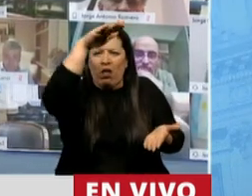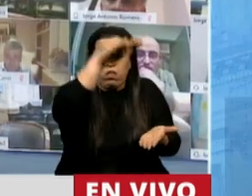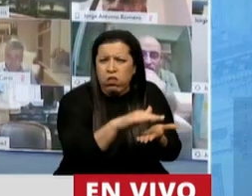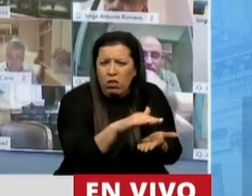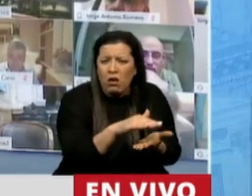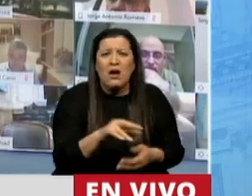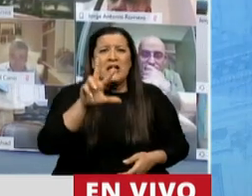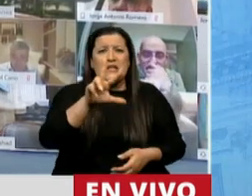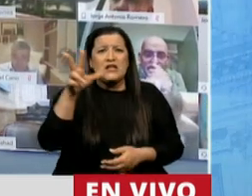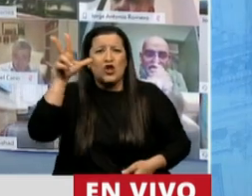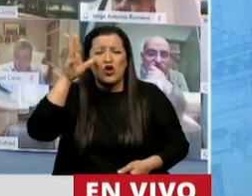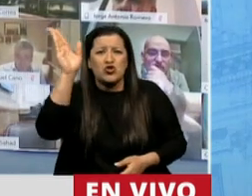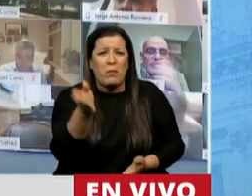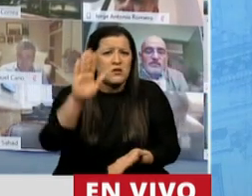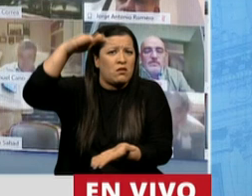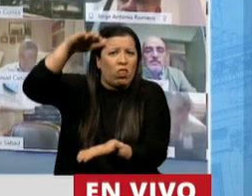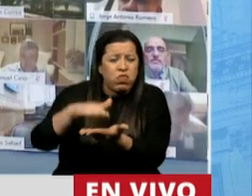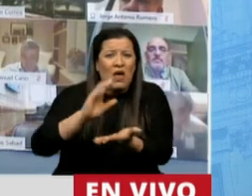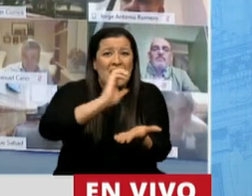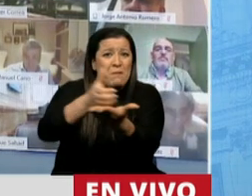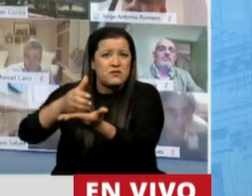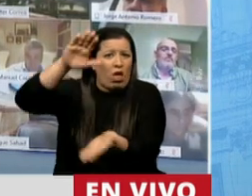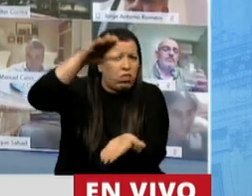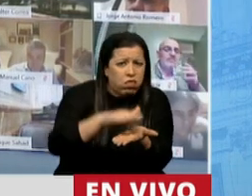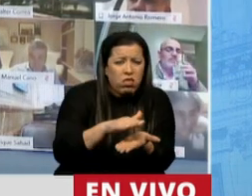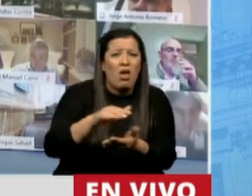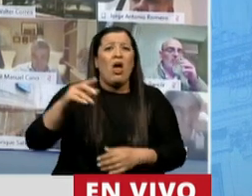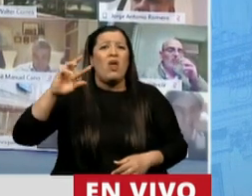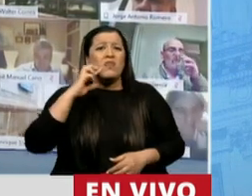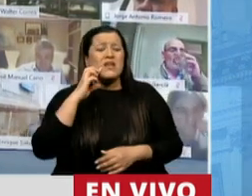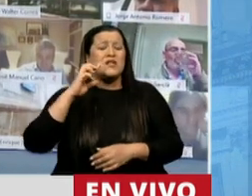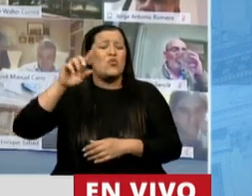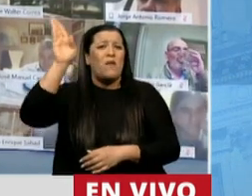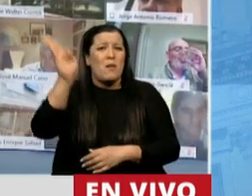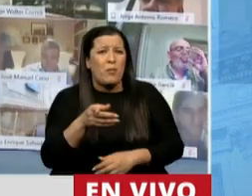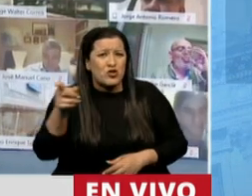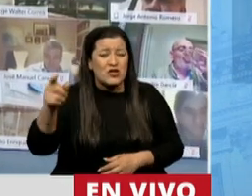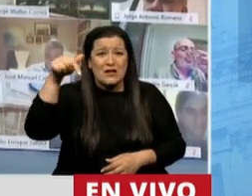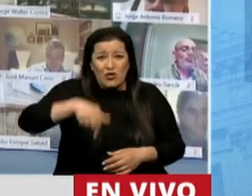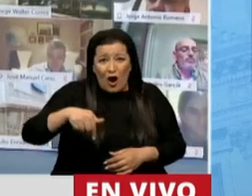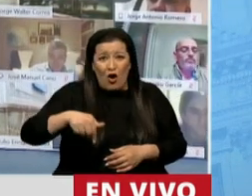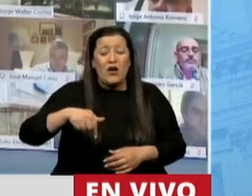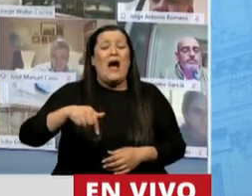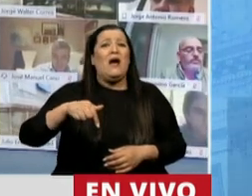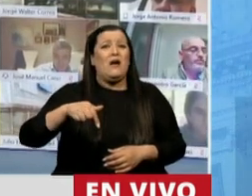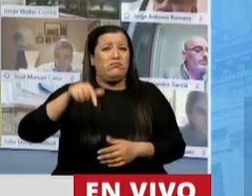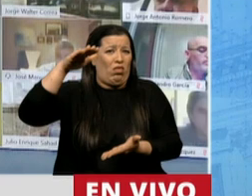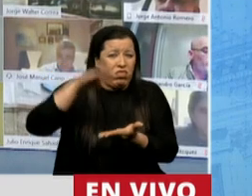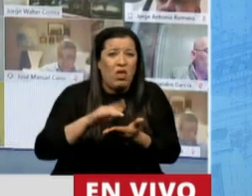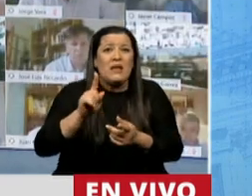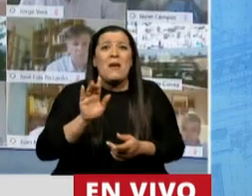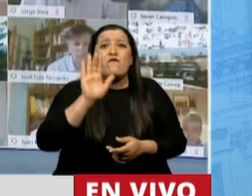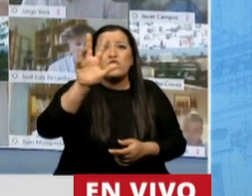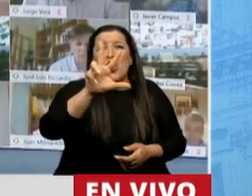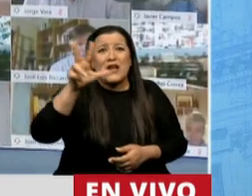38 por de caída de la inversión 19 puntos abajo en el presente y 38 puntos abajo en el